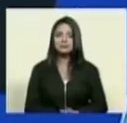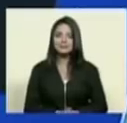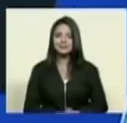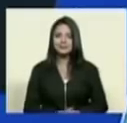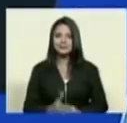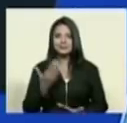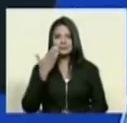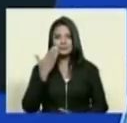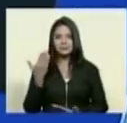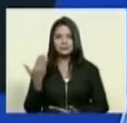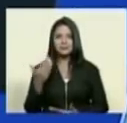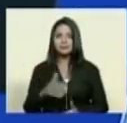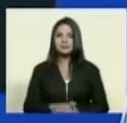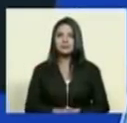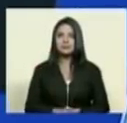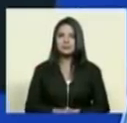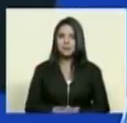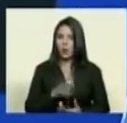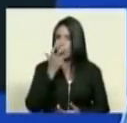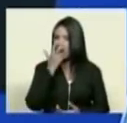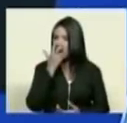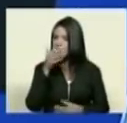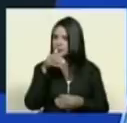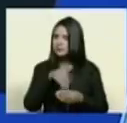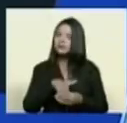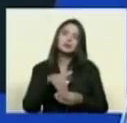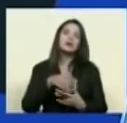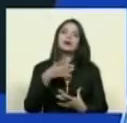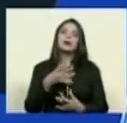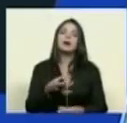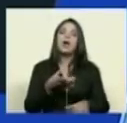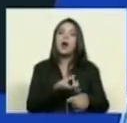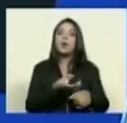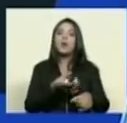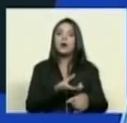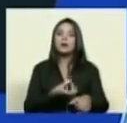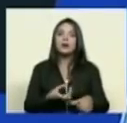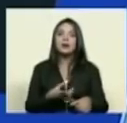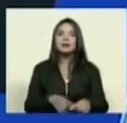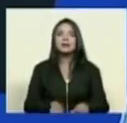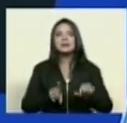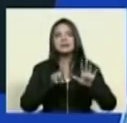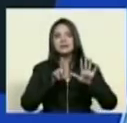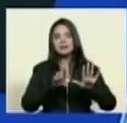Mira esto. Como una curiosidad electoral interesante. El guarimbero sacó